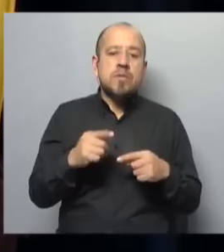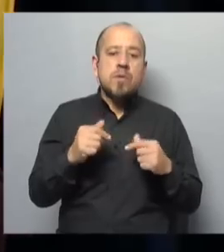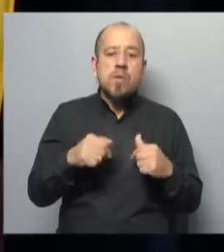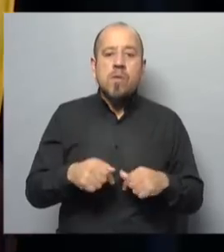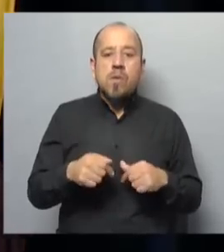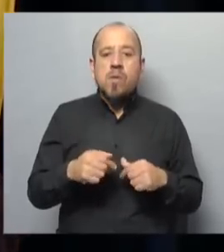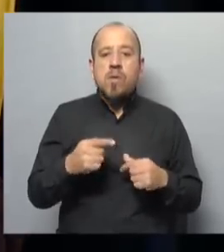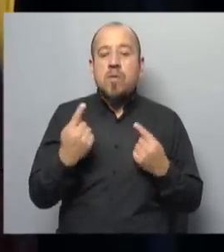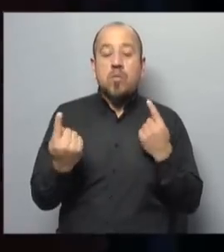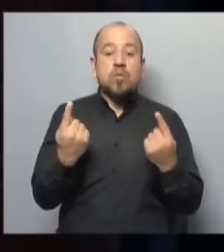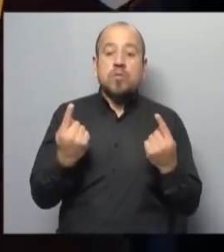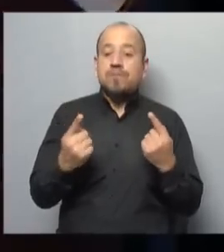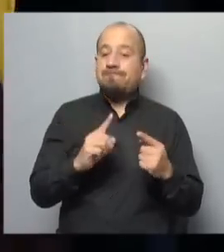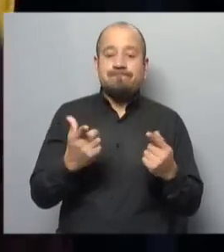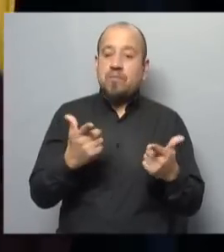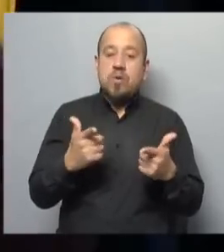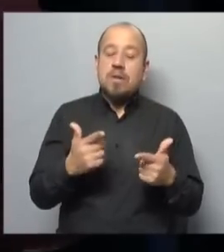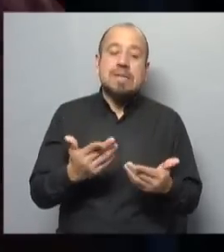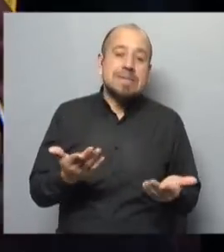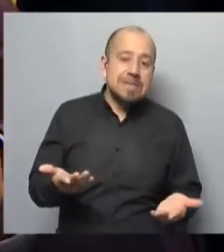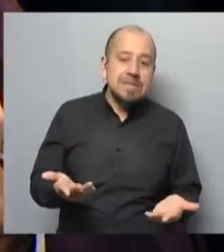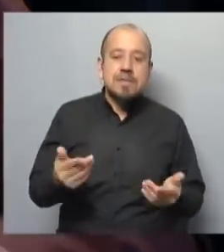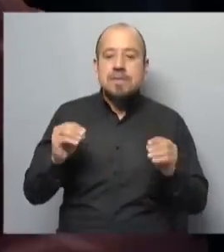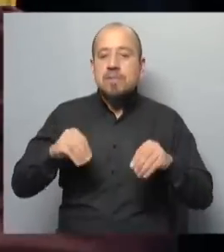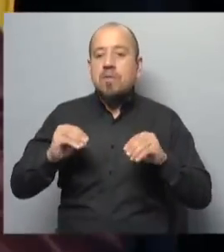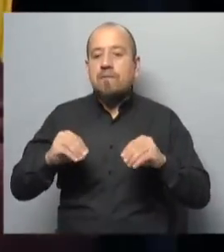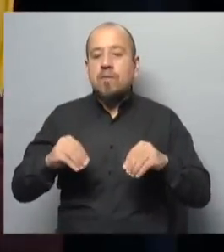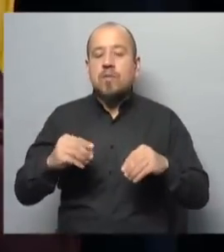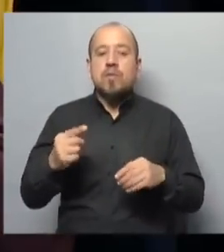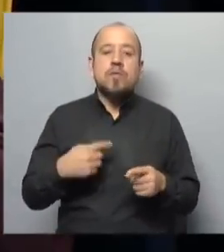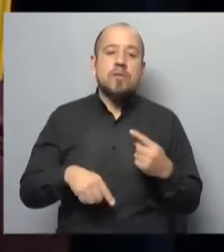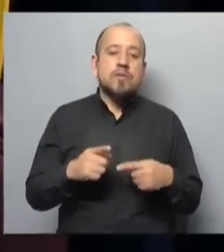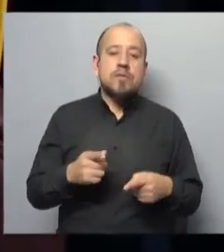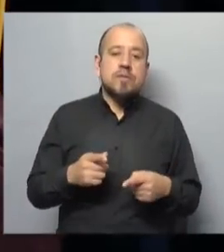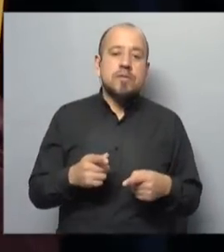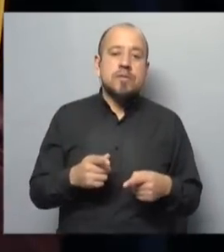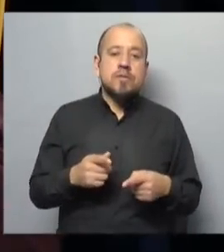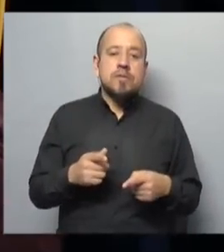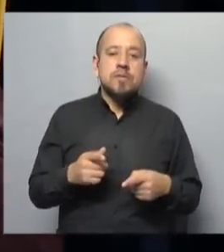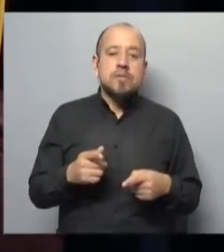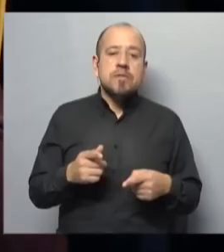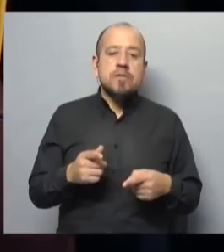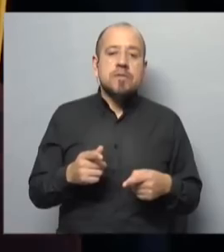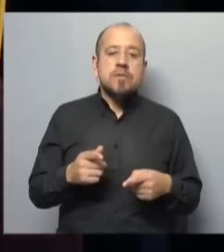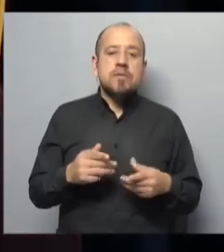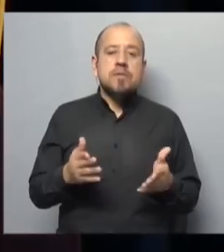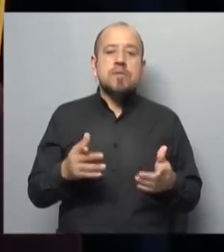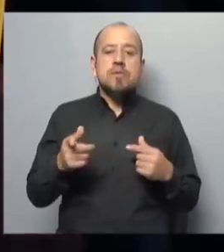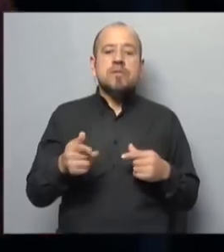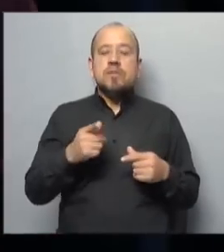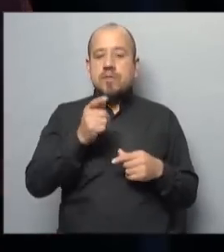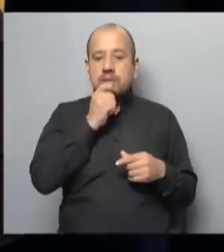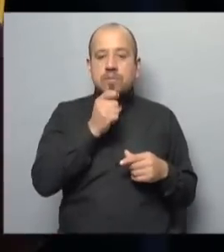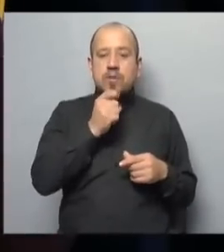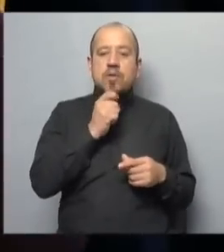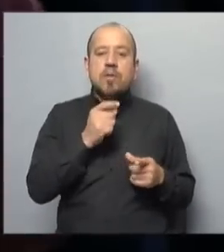uno de los dos nos falte fall de jacques en aquel momento por lo menos y como ven el periodismo ahora